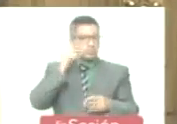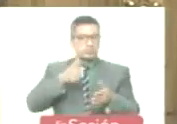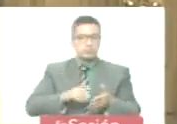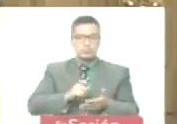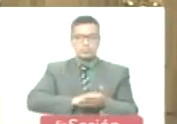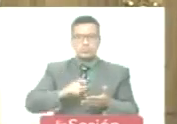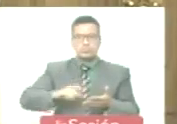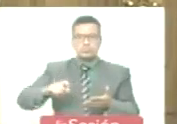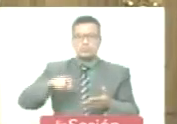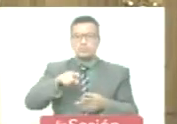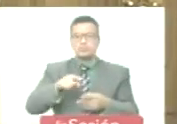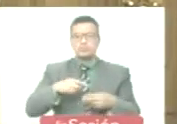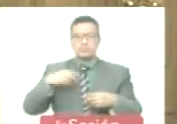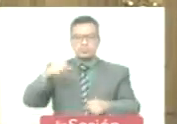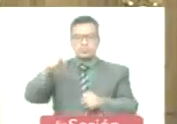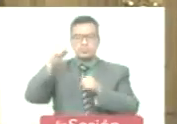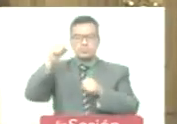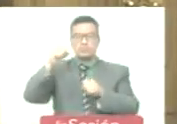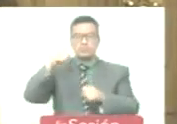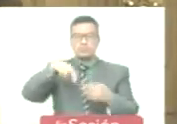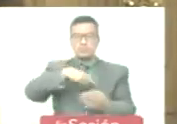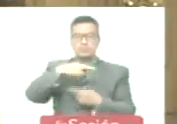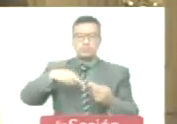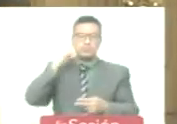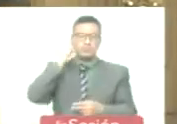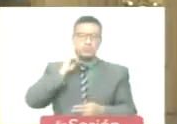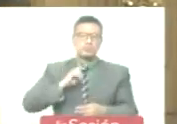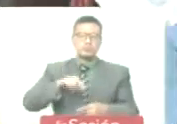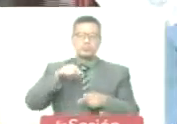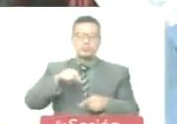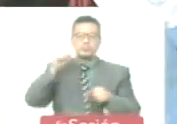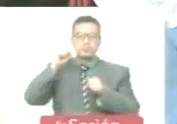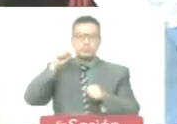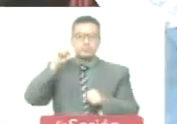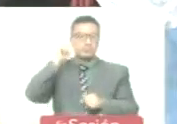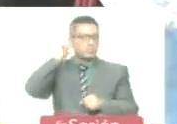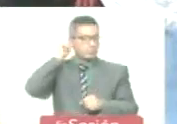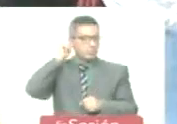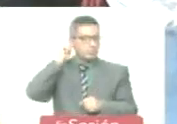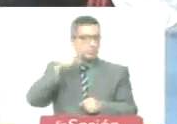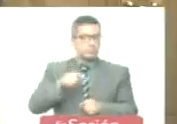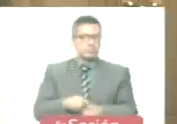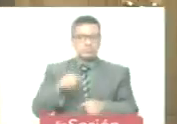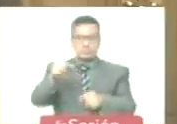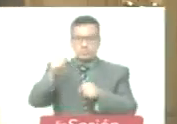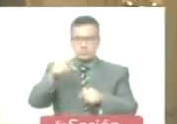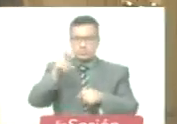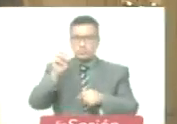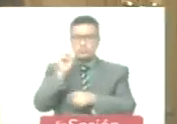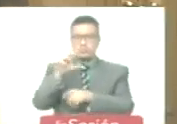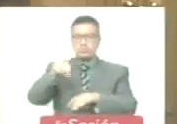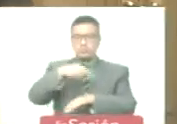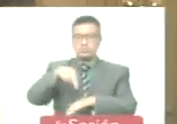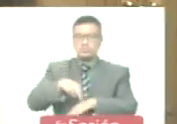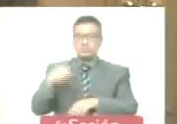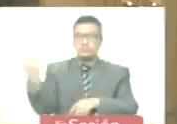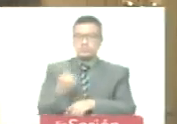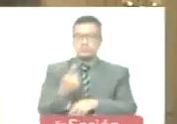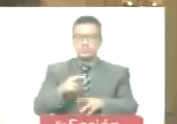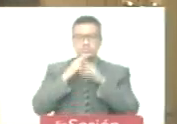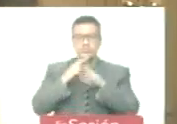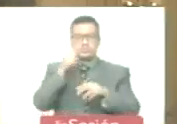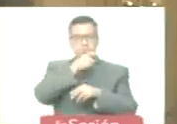Maduro Moro. ¡Que viva la revolución bolivariana! ¡Que viva el socialismo feminista! ¡Y que viva esta nueva Asamblea Nacional que llegó a dar